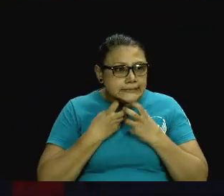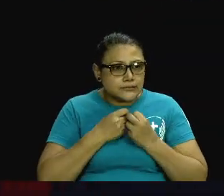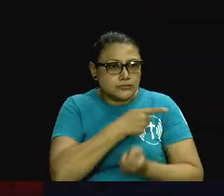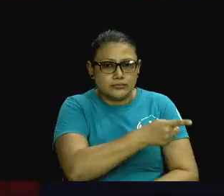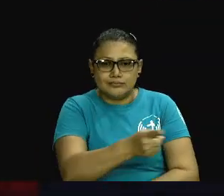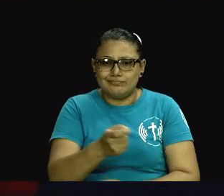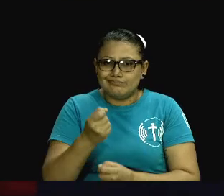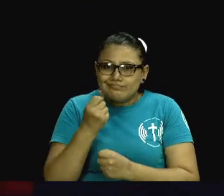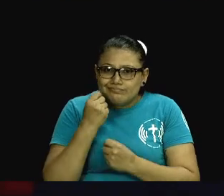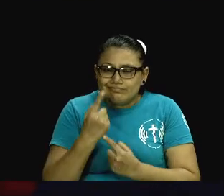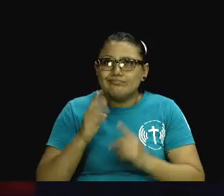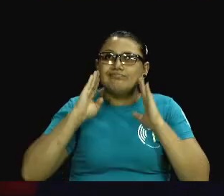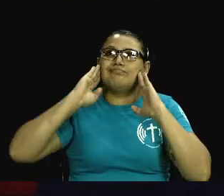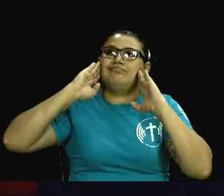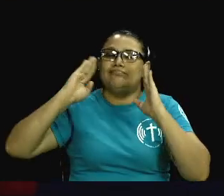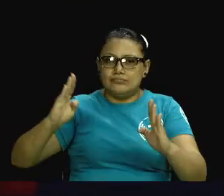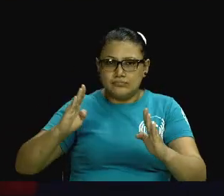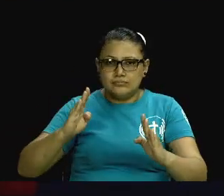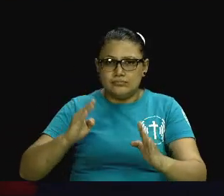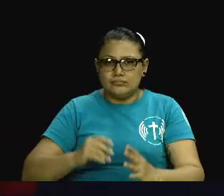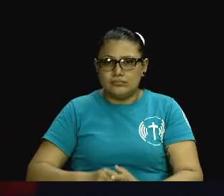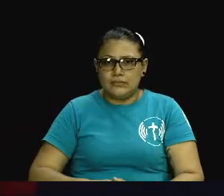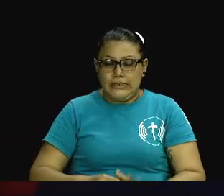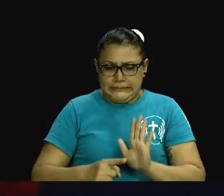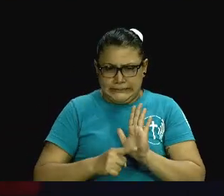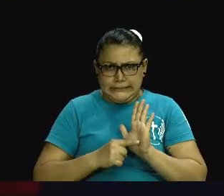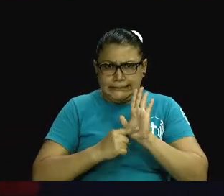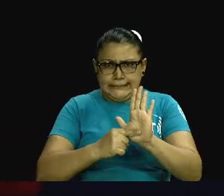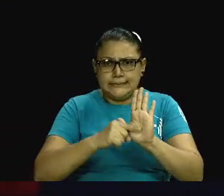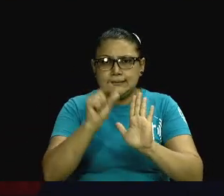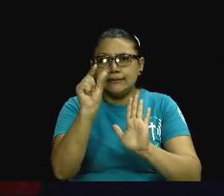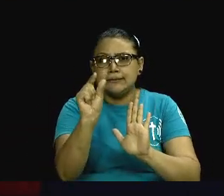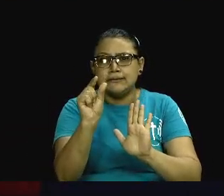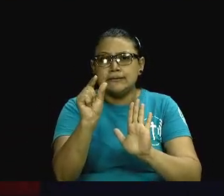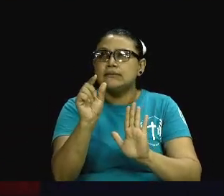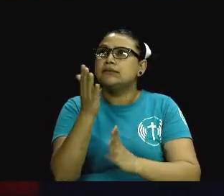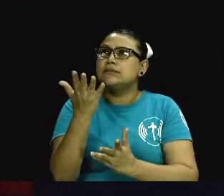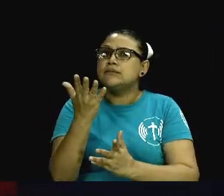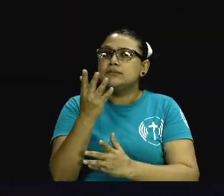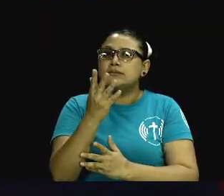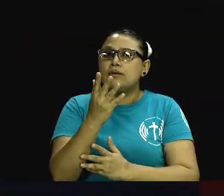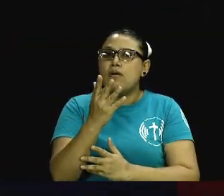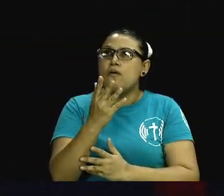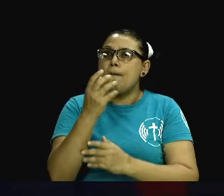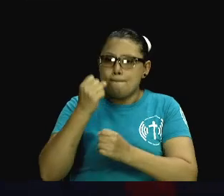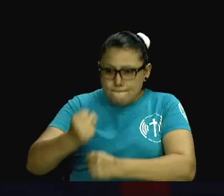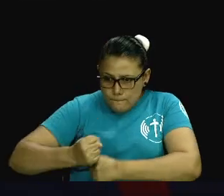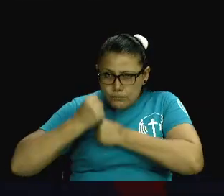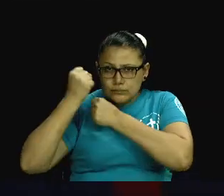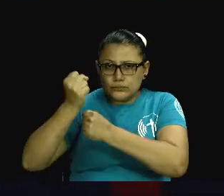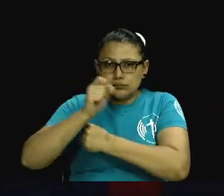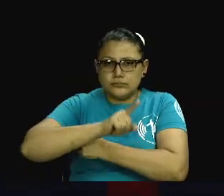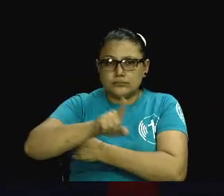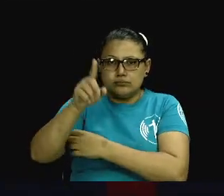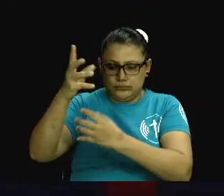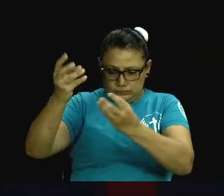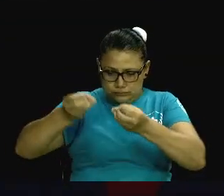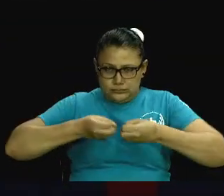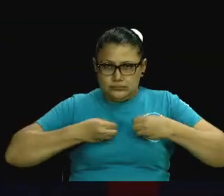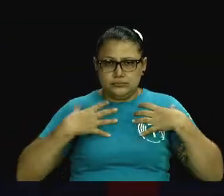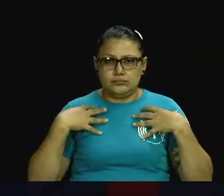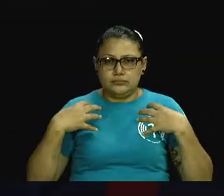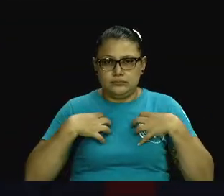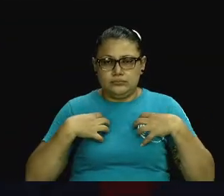porque porque las pequeñas señales son las que muestran el gran poder de dios en nuestra vida